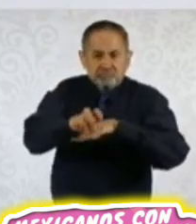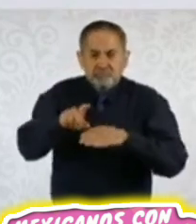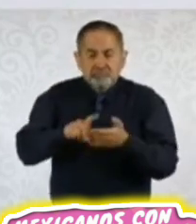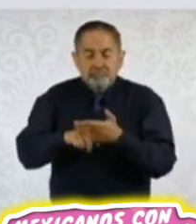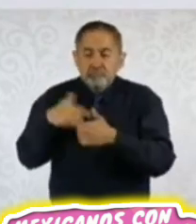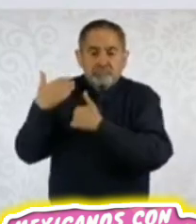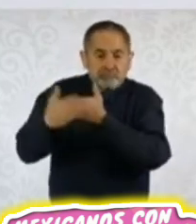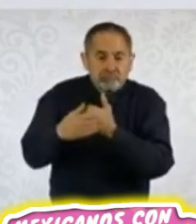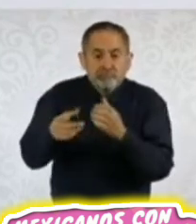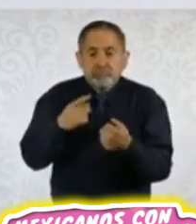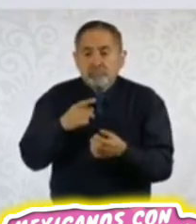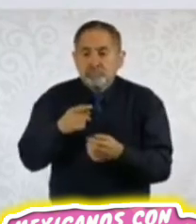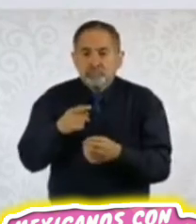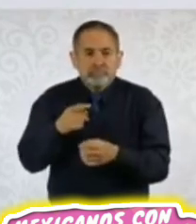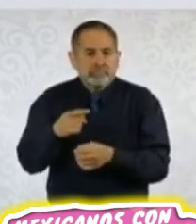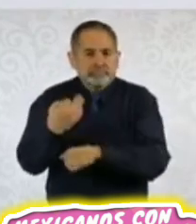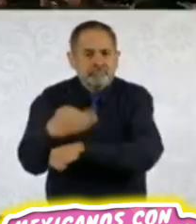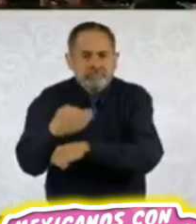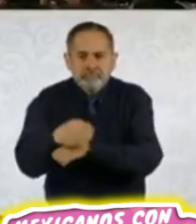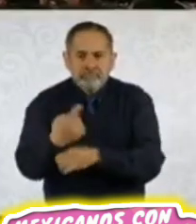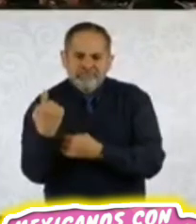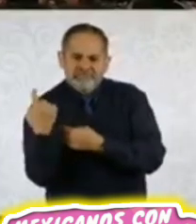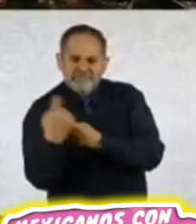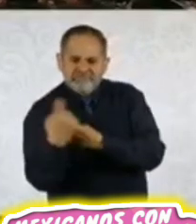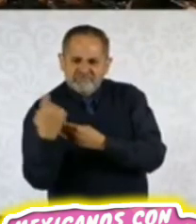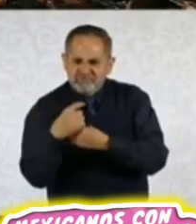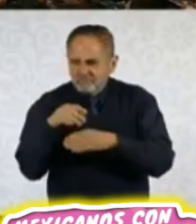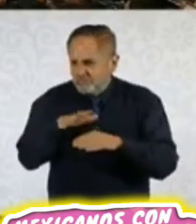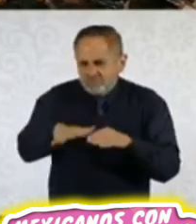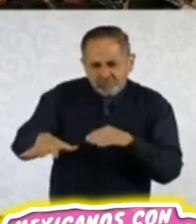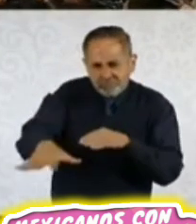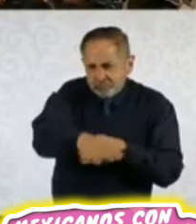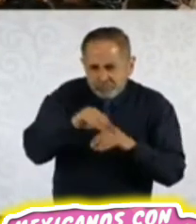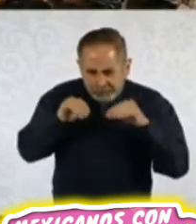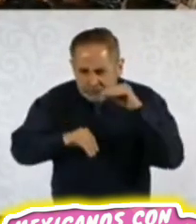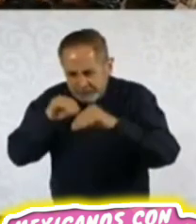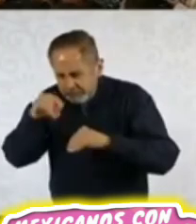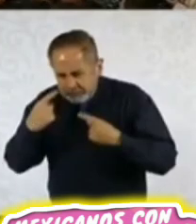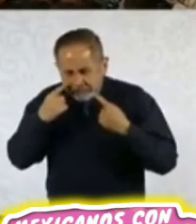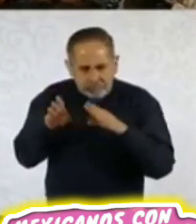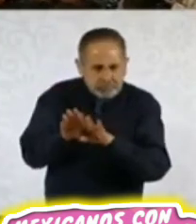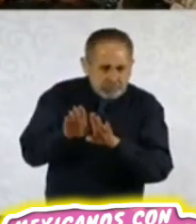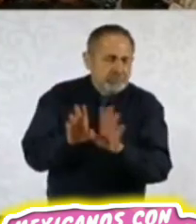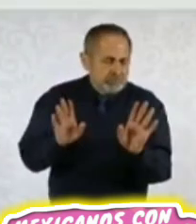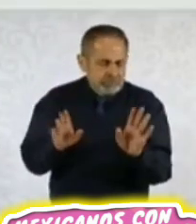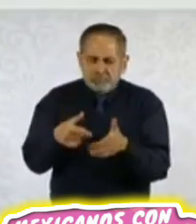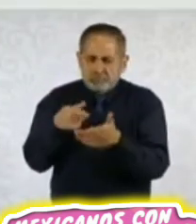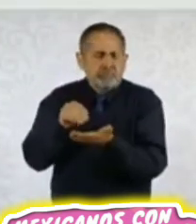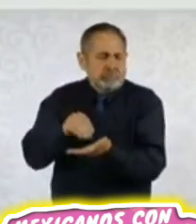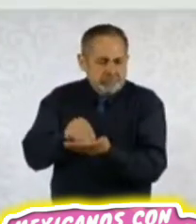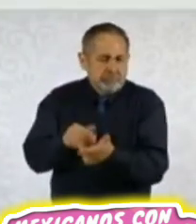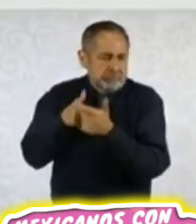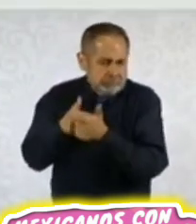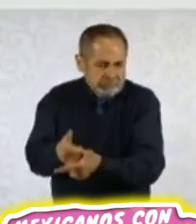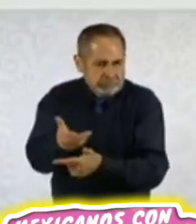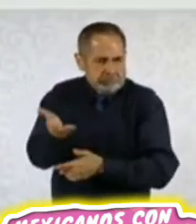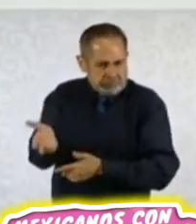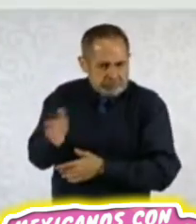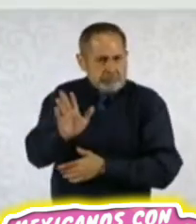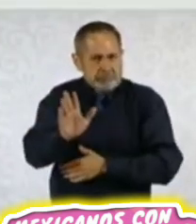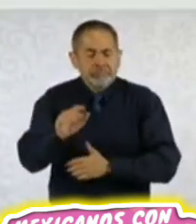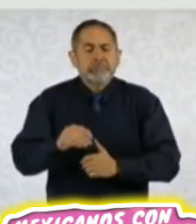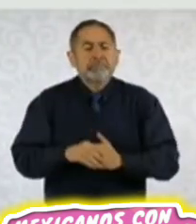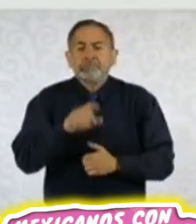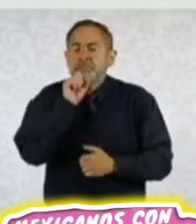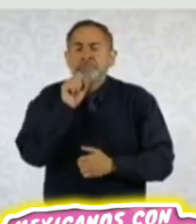automático de toda la red, entonces vamos a darle seguimiento. Además,